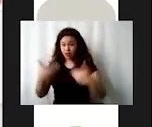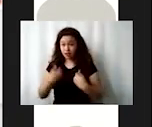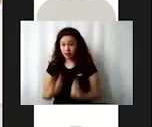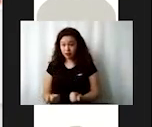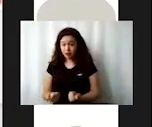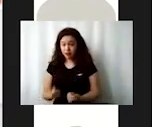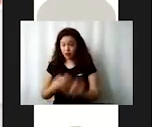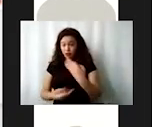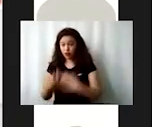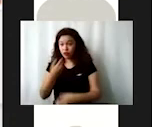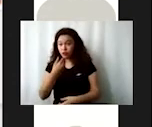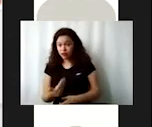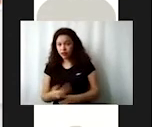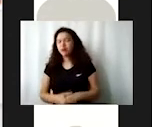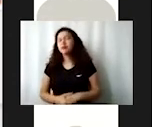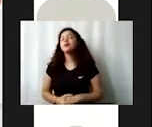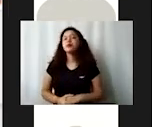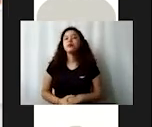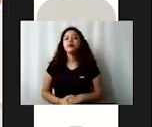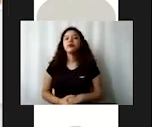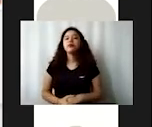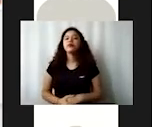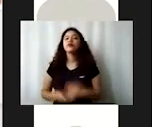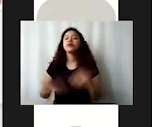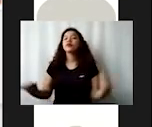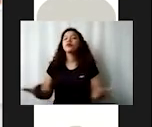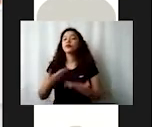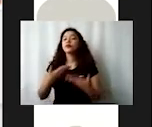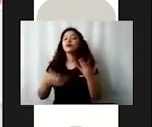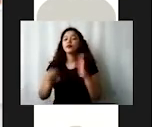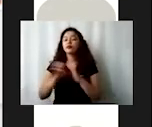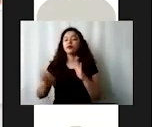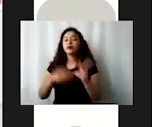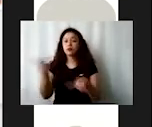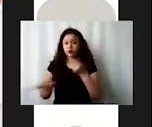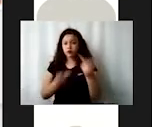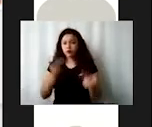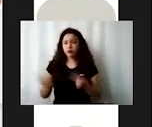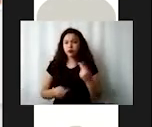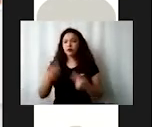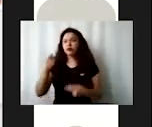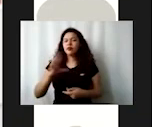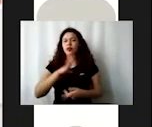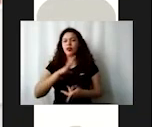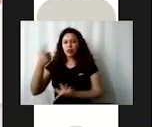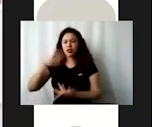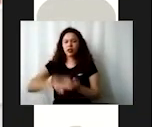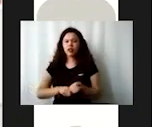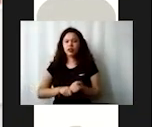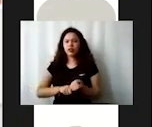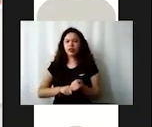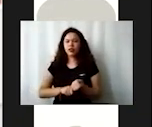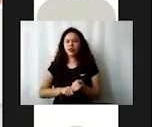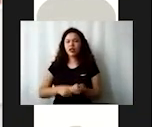Ahora, en cuanto al ejemplo de cuestionario, ustedes se pueden meter a